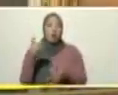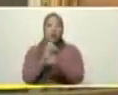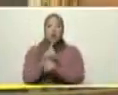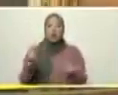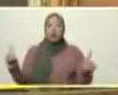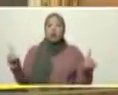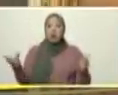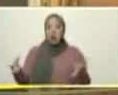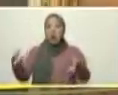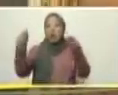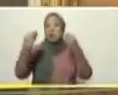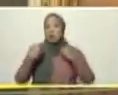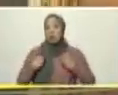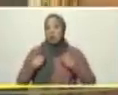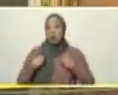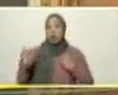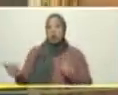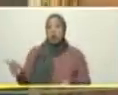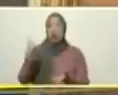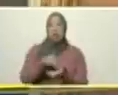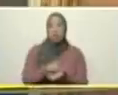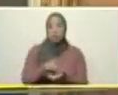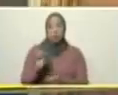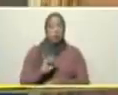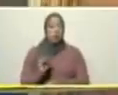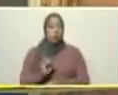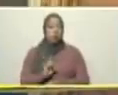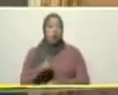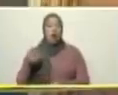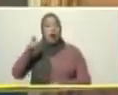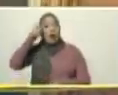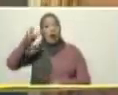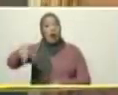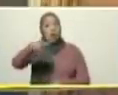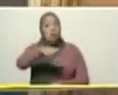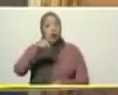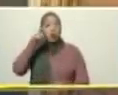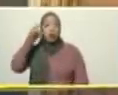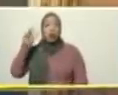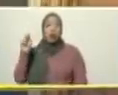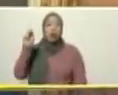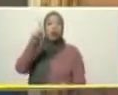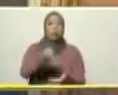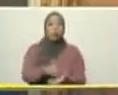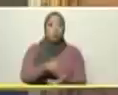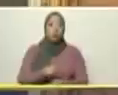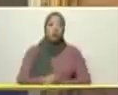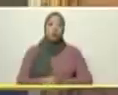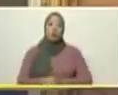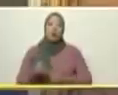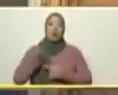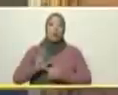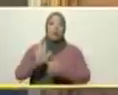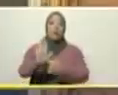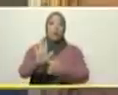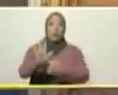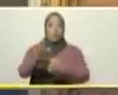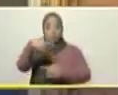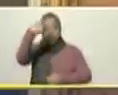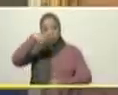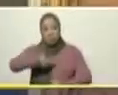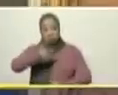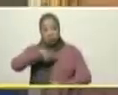se asumiera como democracia participativa, sino que tenía que ser una democracia protagónica, donde